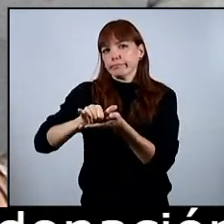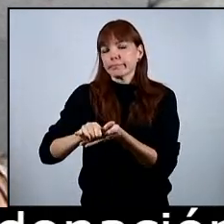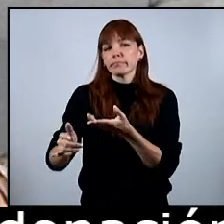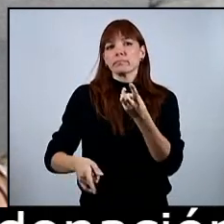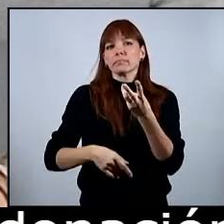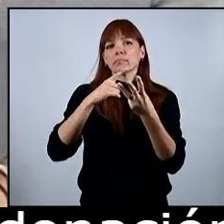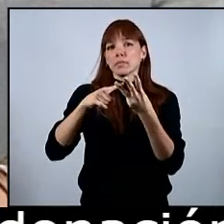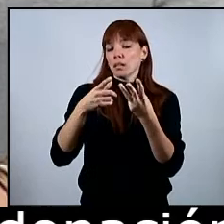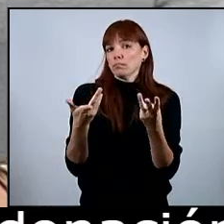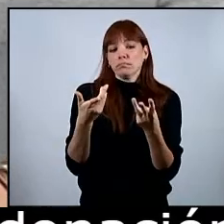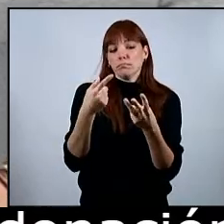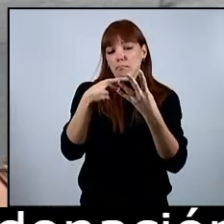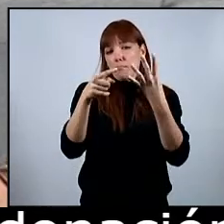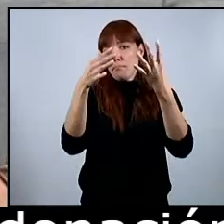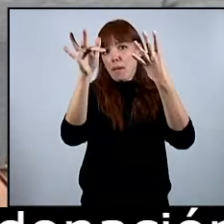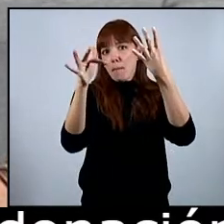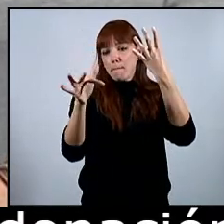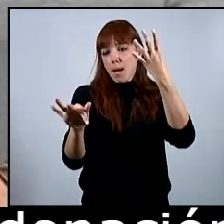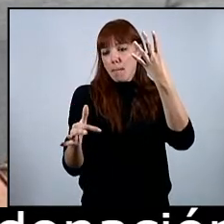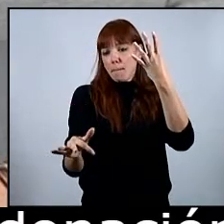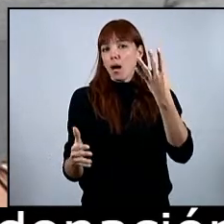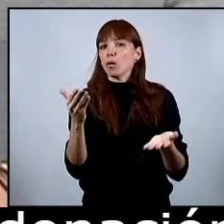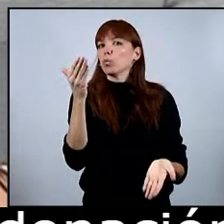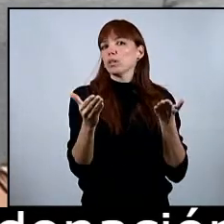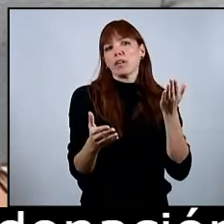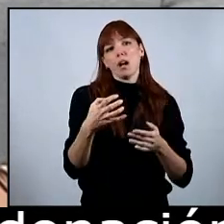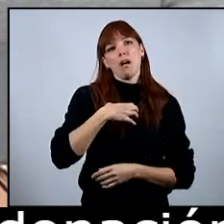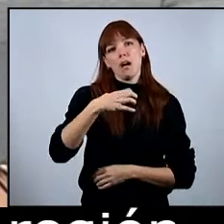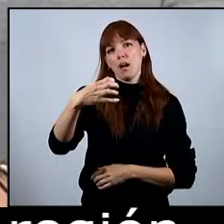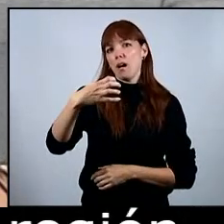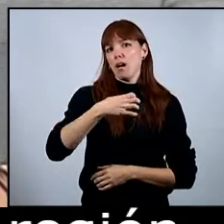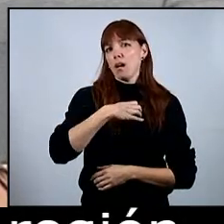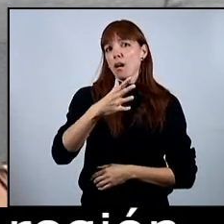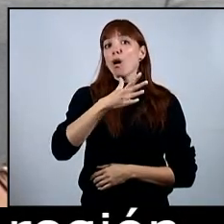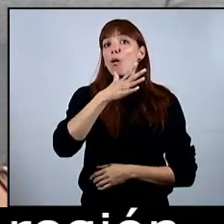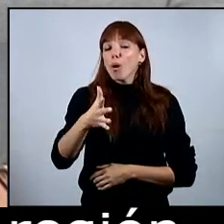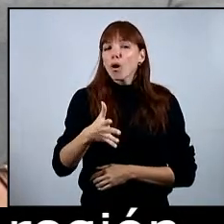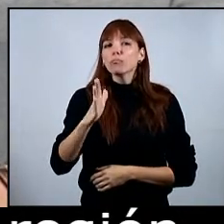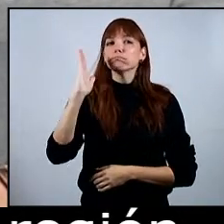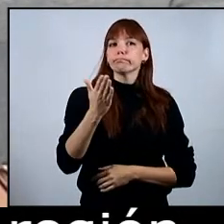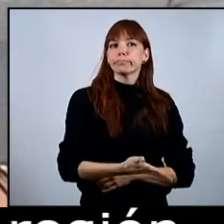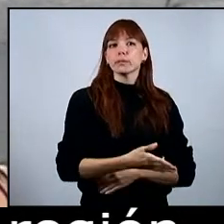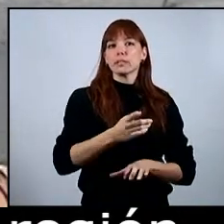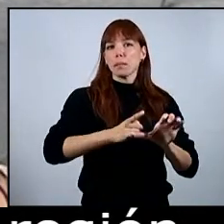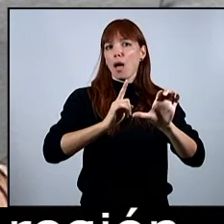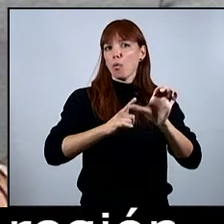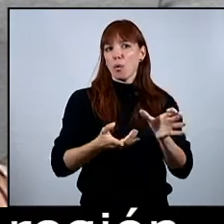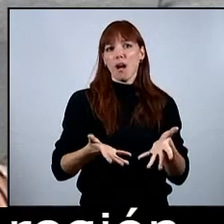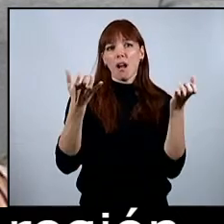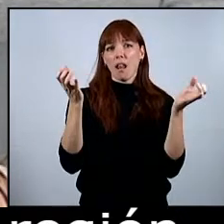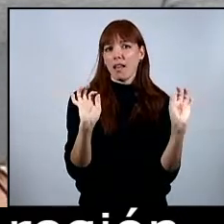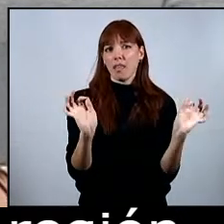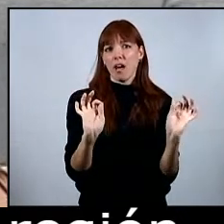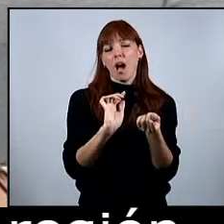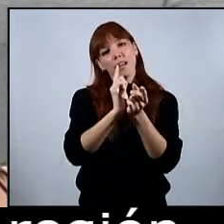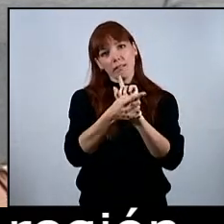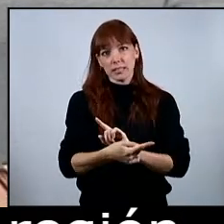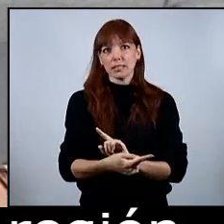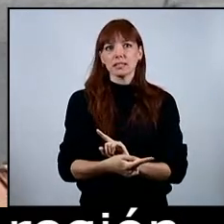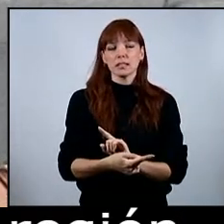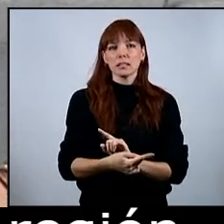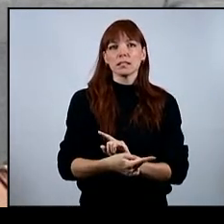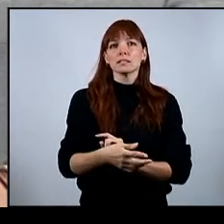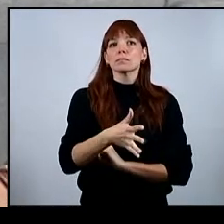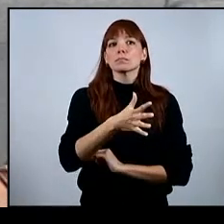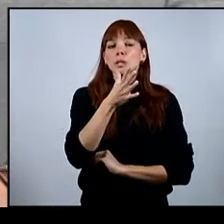para una región como la nuestra, porque en nada nos va a beneficiar, absolutamente en nada, todo lo contrario. De consumarse,